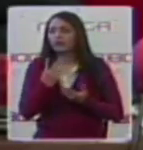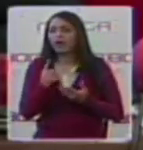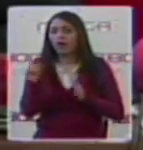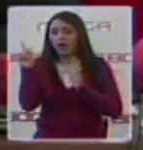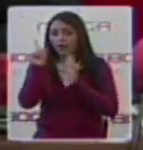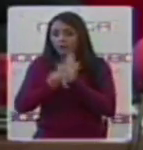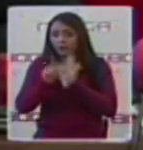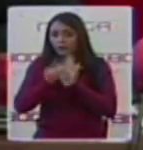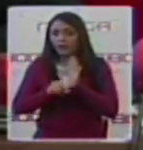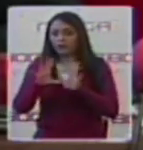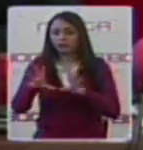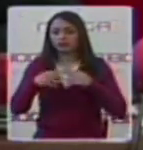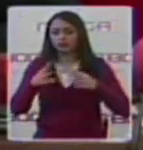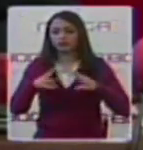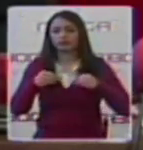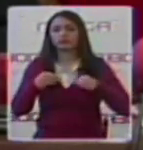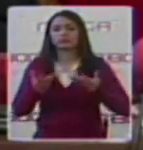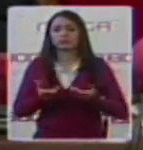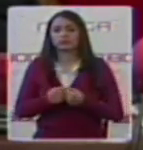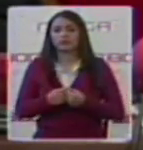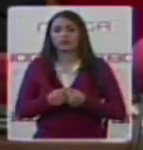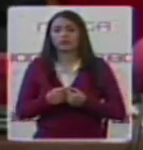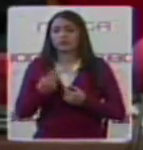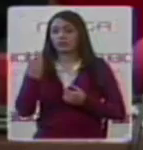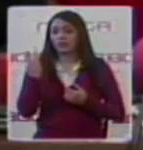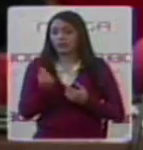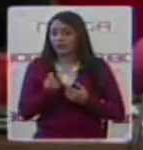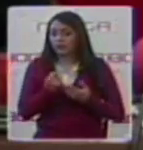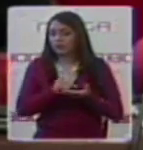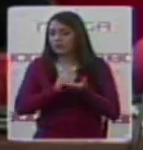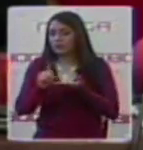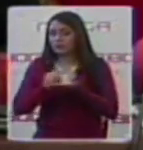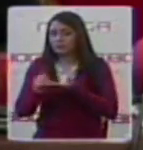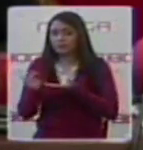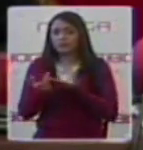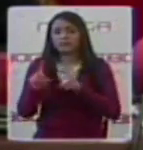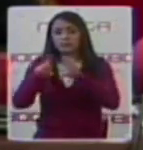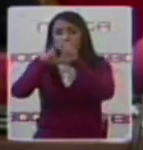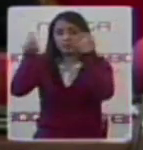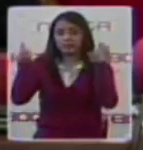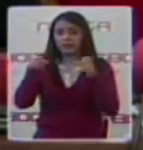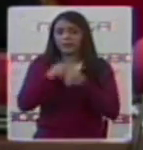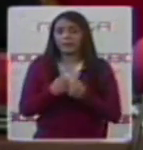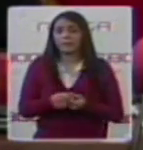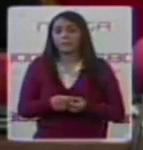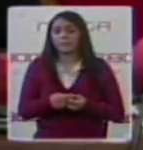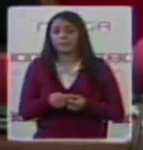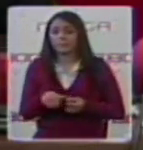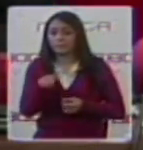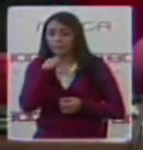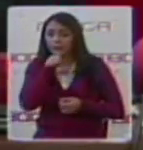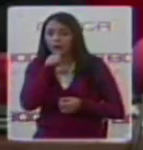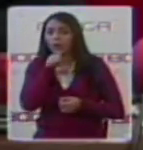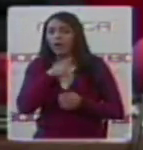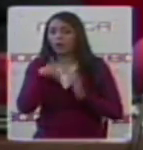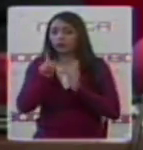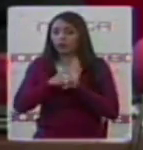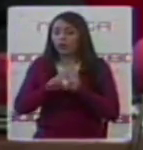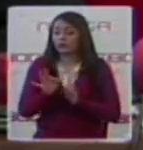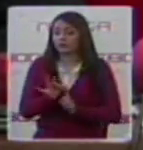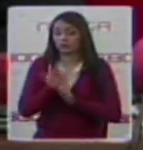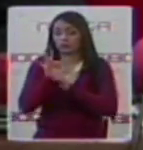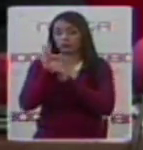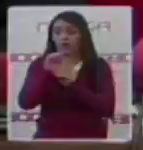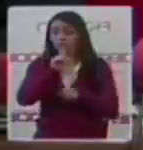se ofrecerán, y los precios, las empresas privadas contarán con precios y descuentos especiales en